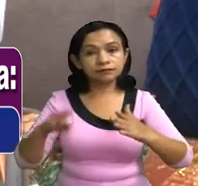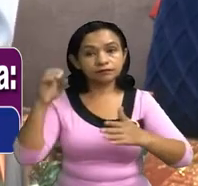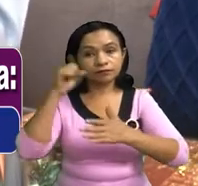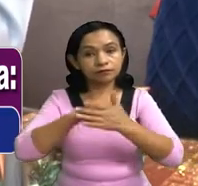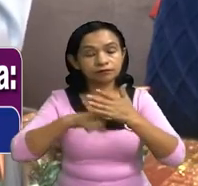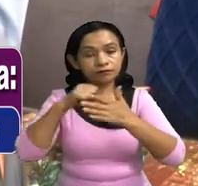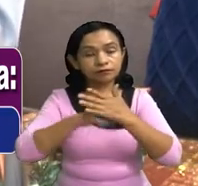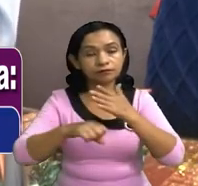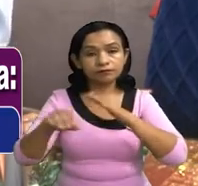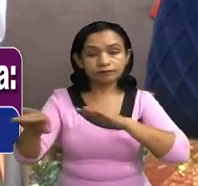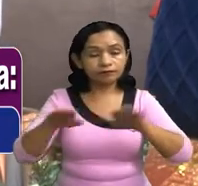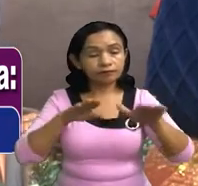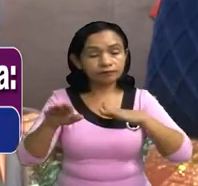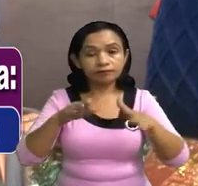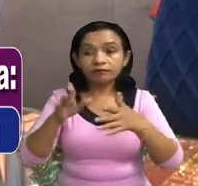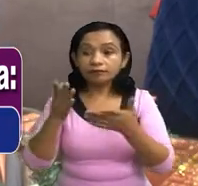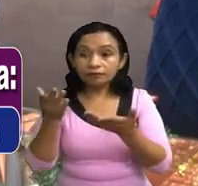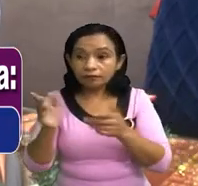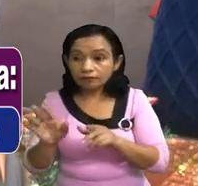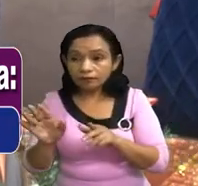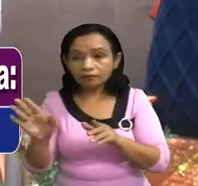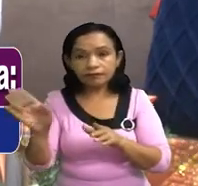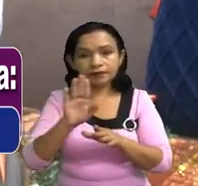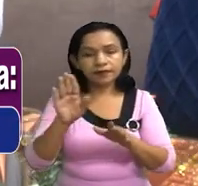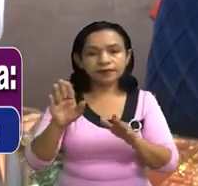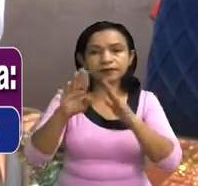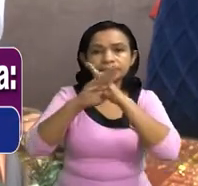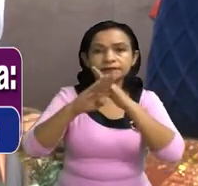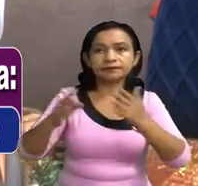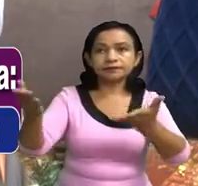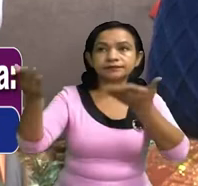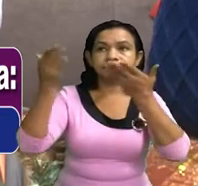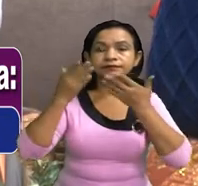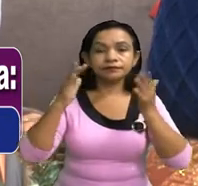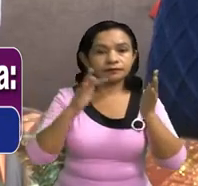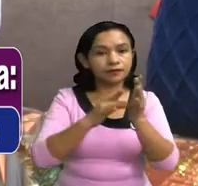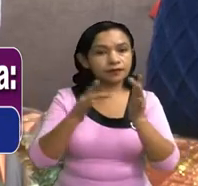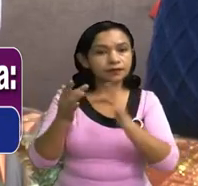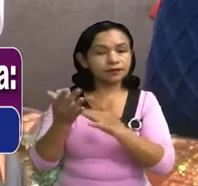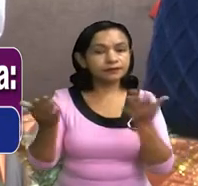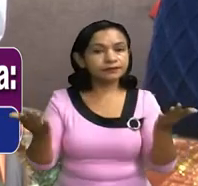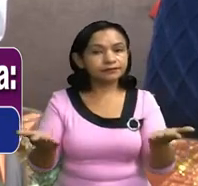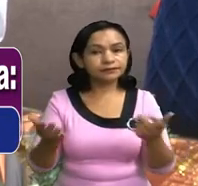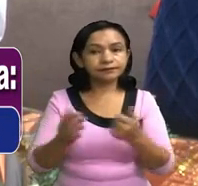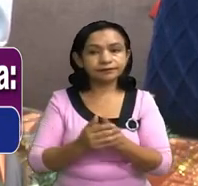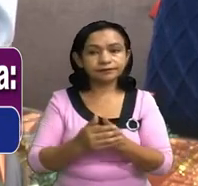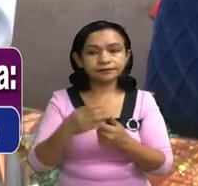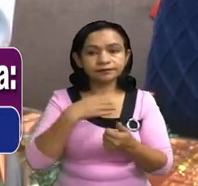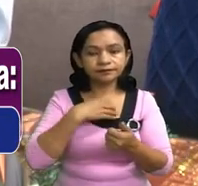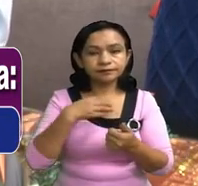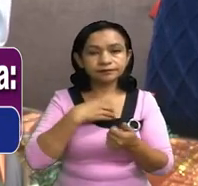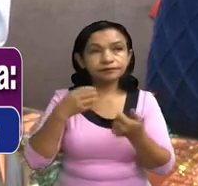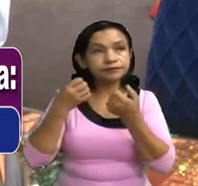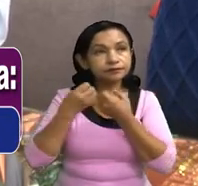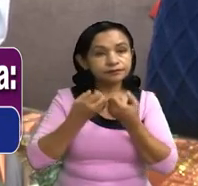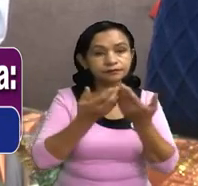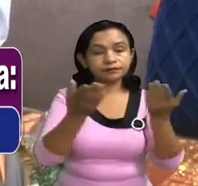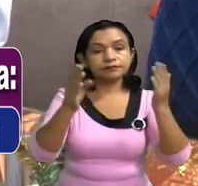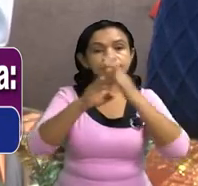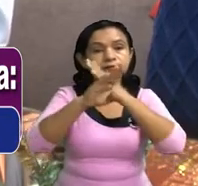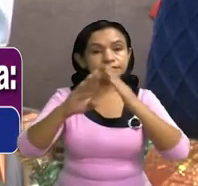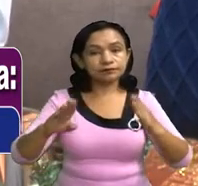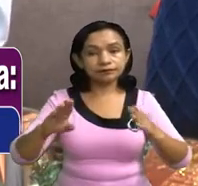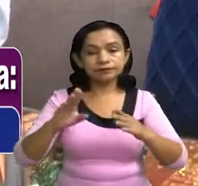se puede negociar con nadie, porque la paz nos la dio Cristo. Y por lo tanto nosotros somos mensajeros de la paz. Por